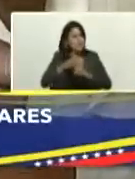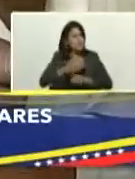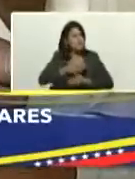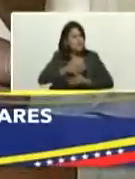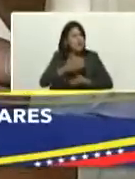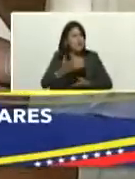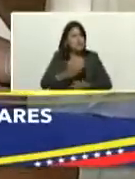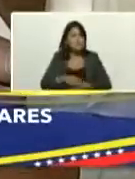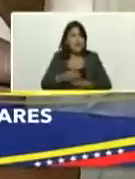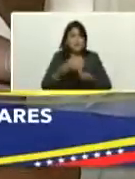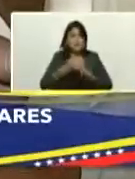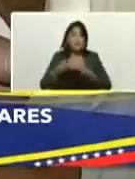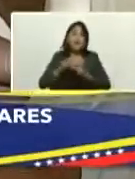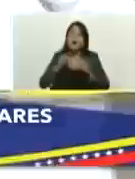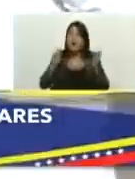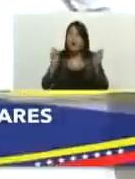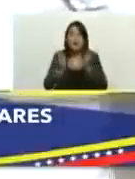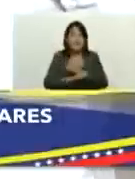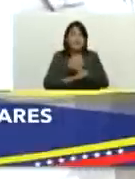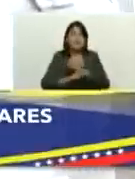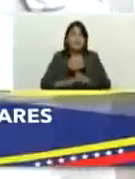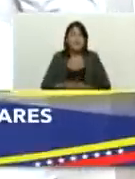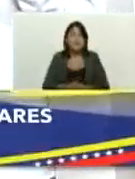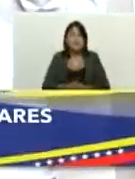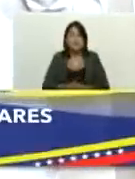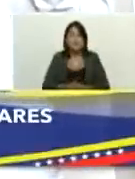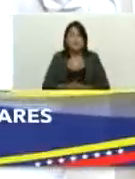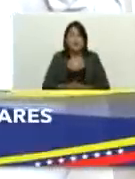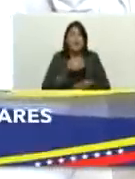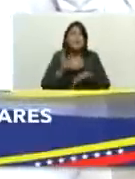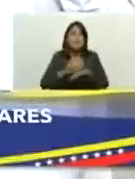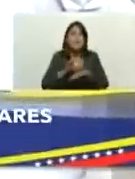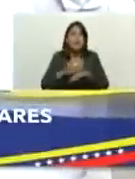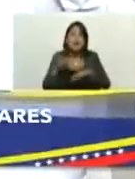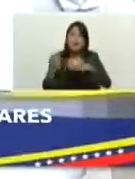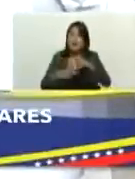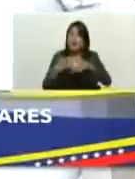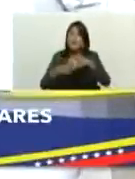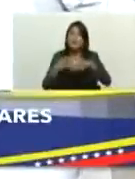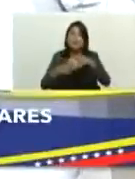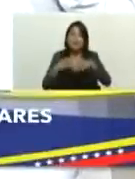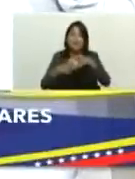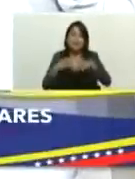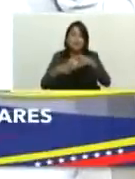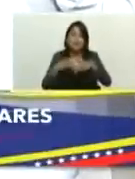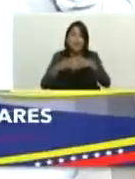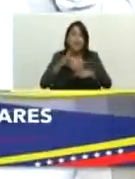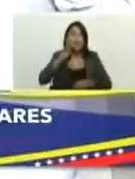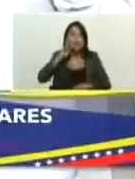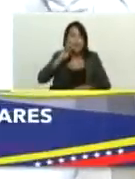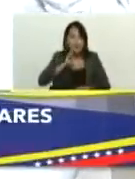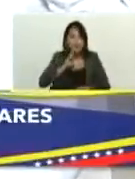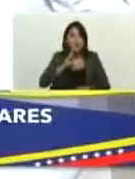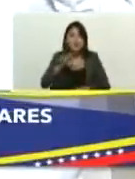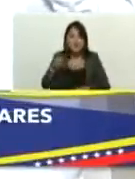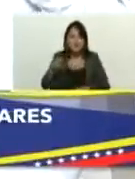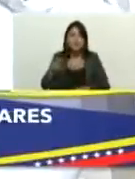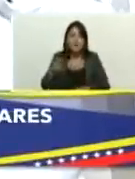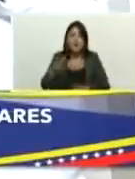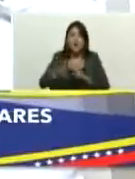vida, la vida de nuestro pueblo, gracias a la revolución bolivariana, al legado de nuestro amado comandante Hugo Chávez, que cumple